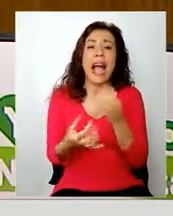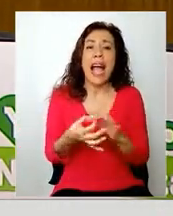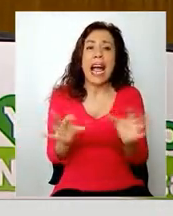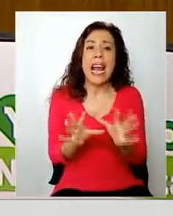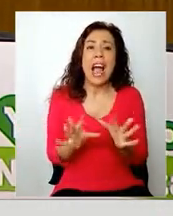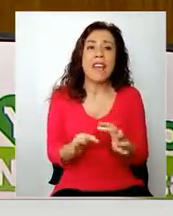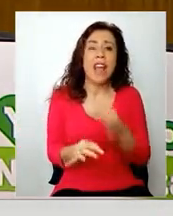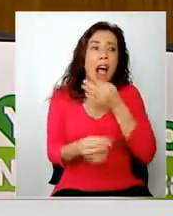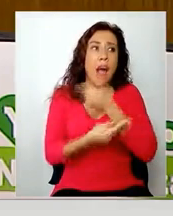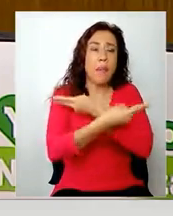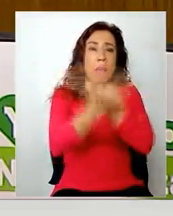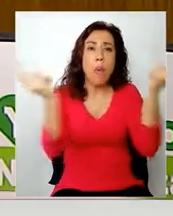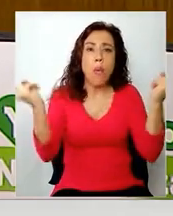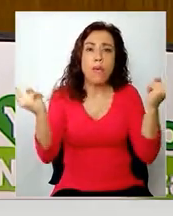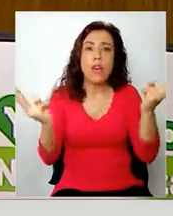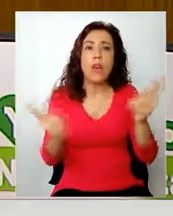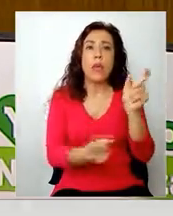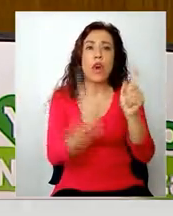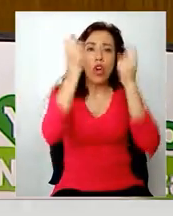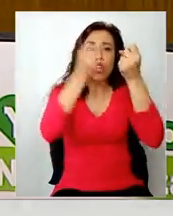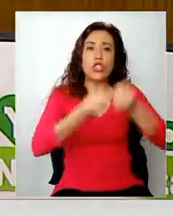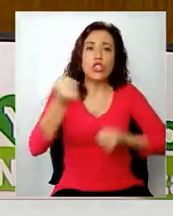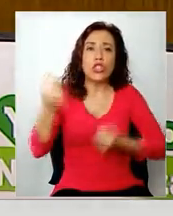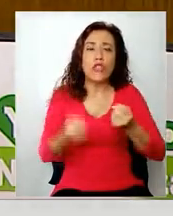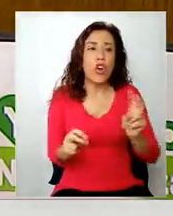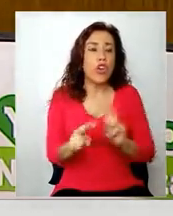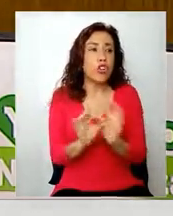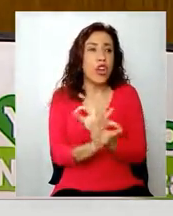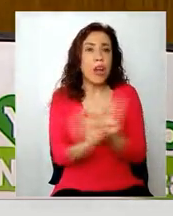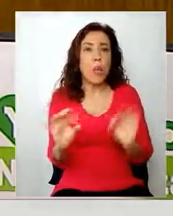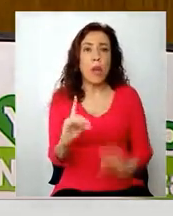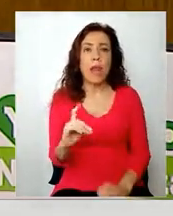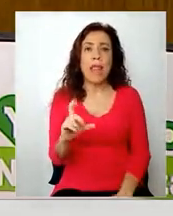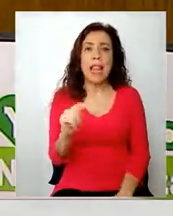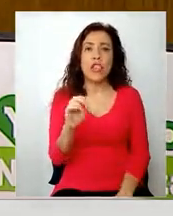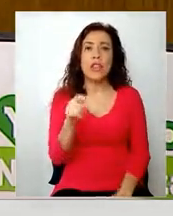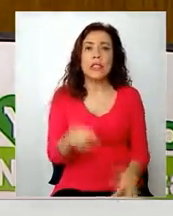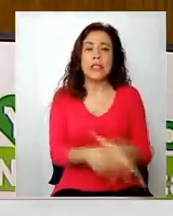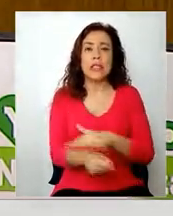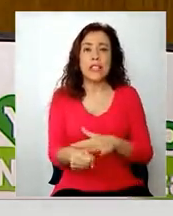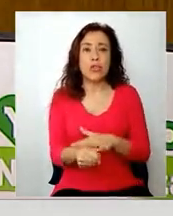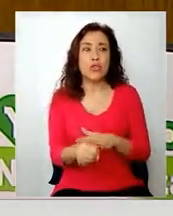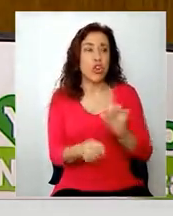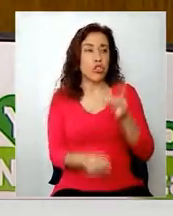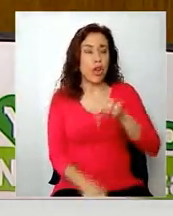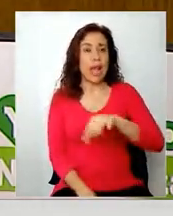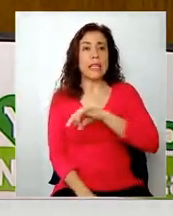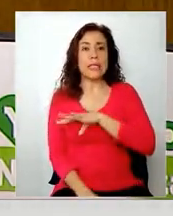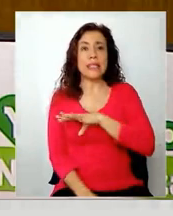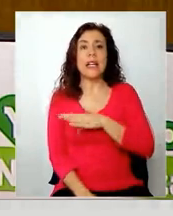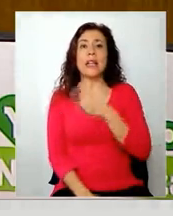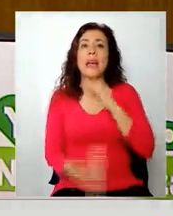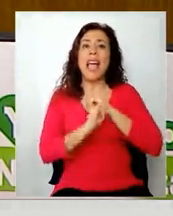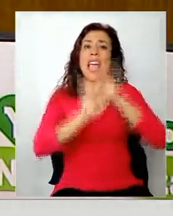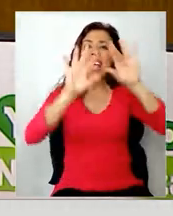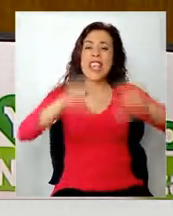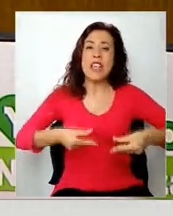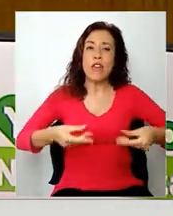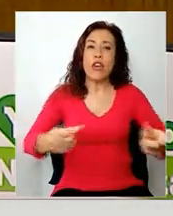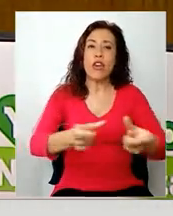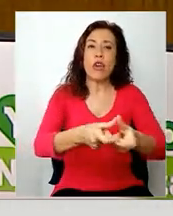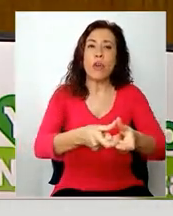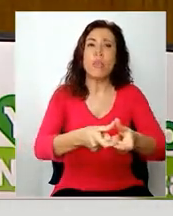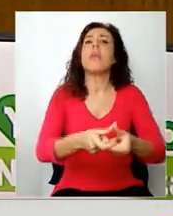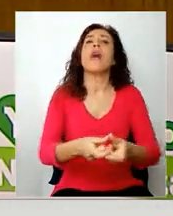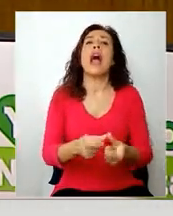sufrido por los conductores sin haber cometido delito alguno esta situación no exclusiva en chile hay un informe publicado por el consejo de la industria de cannabis que señala